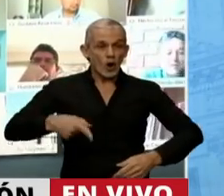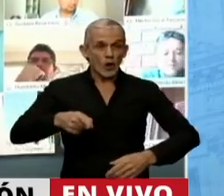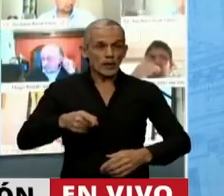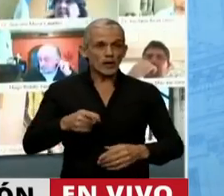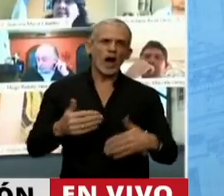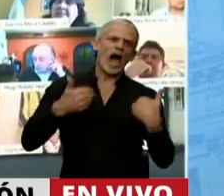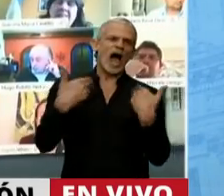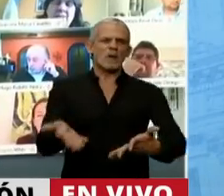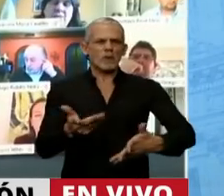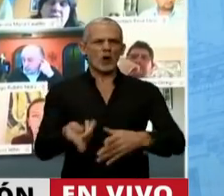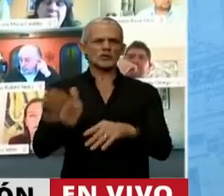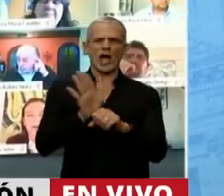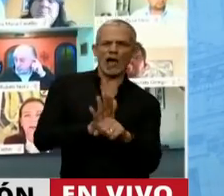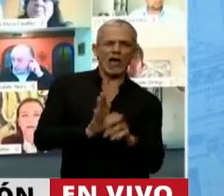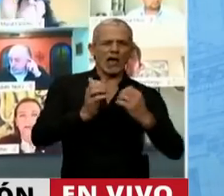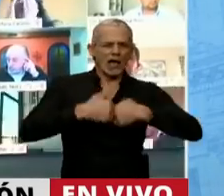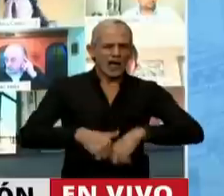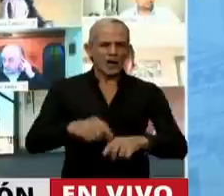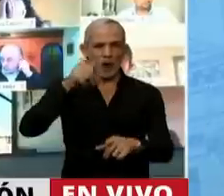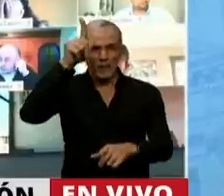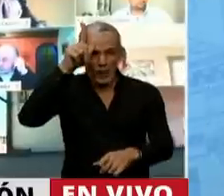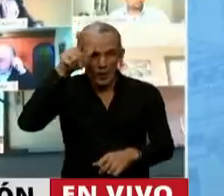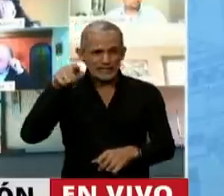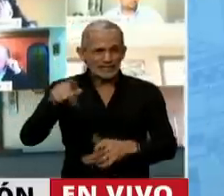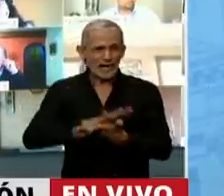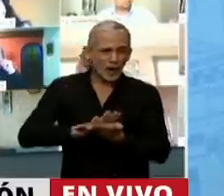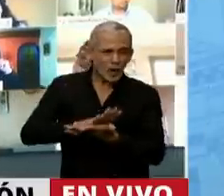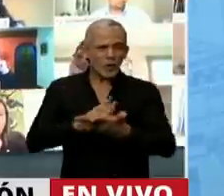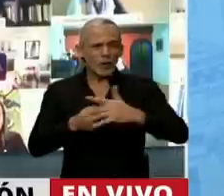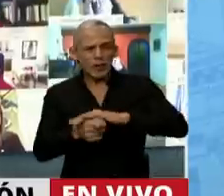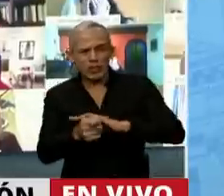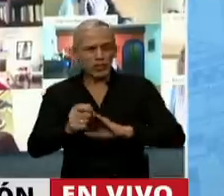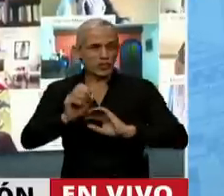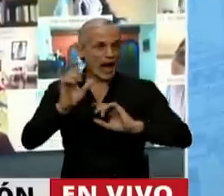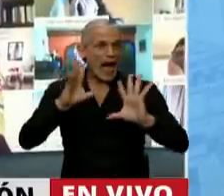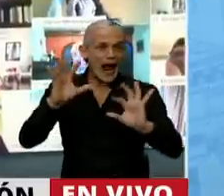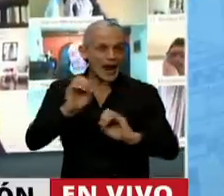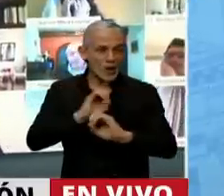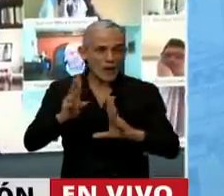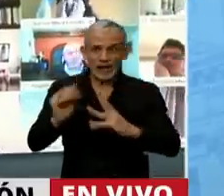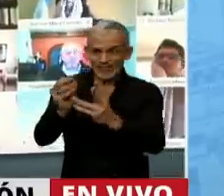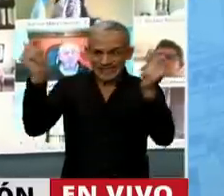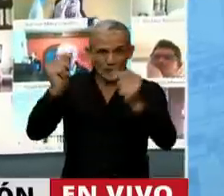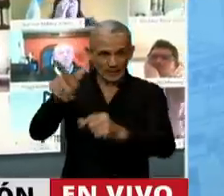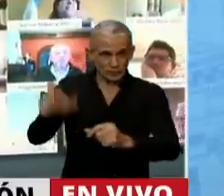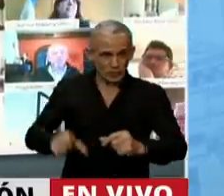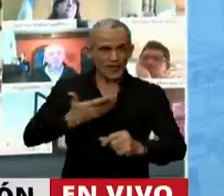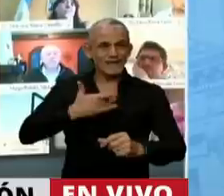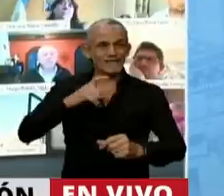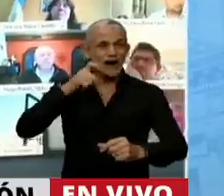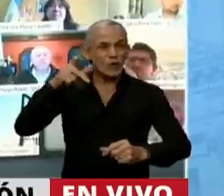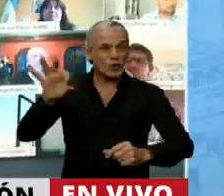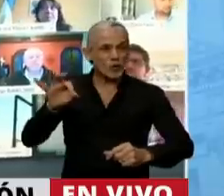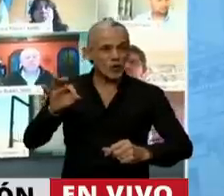avalar ni a encubrir a ningún policía que eventualmente haya estado involucrado en la desaparición de Facundo.